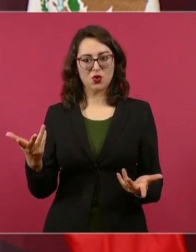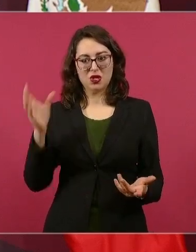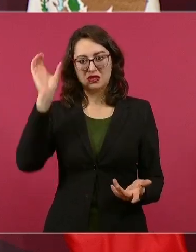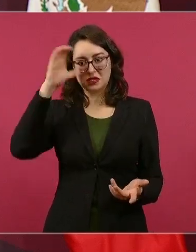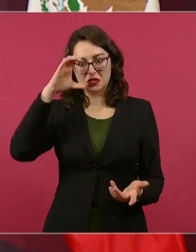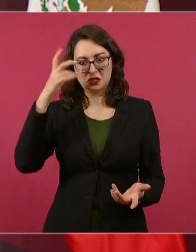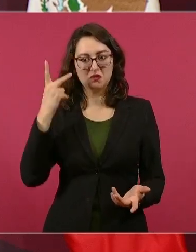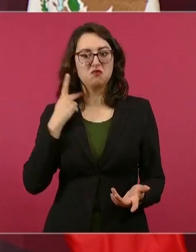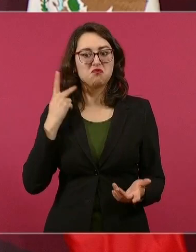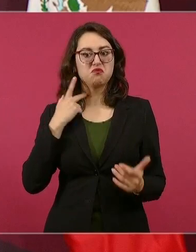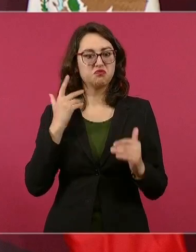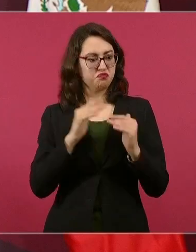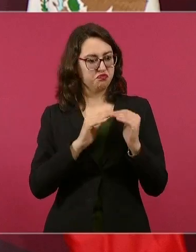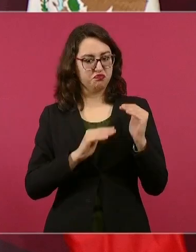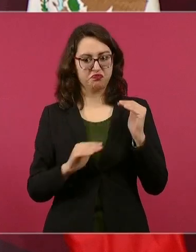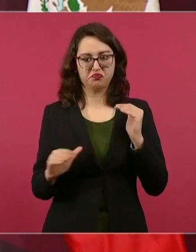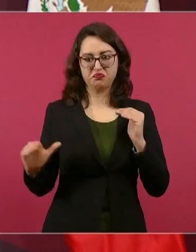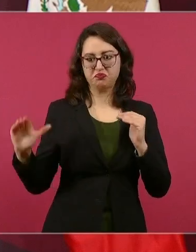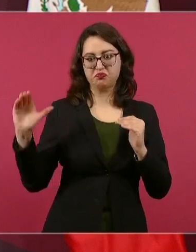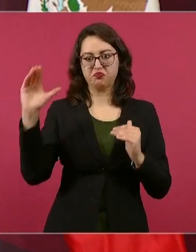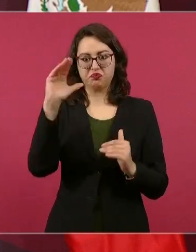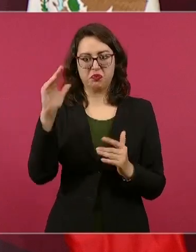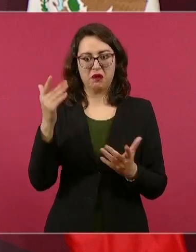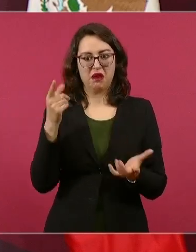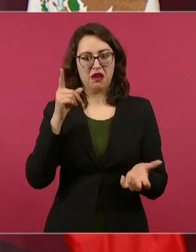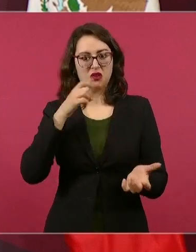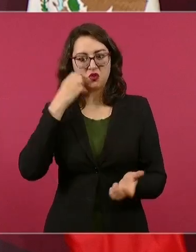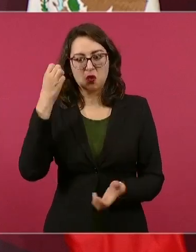ciencia política del ITAM,